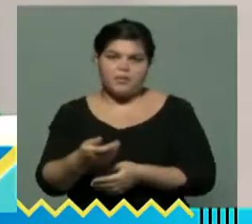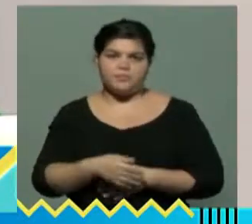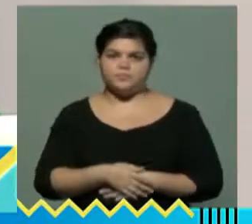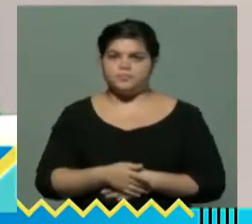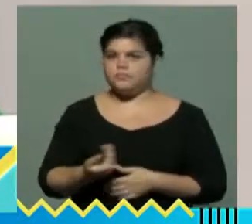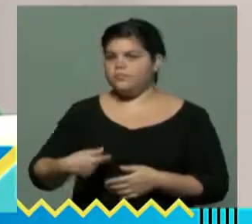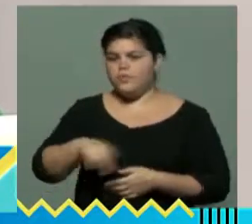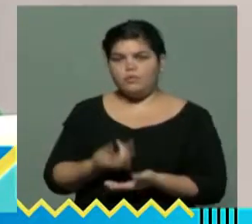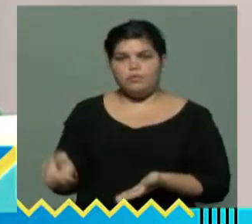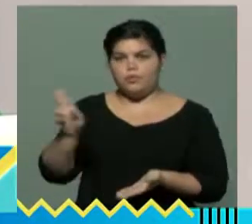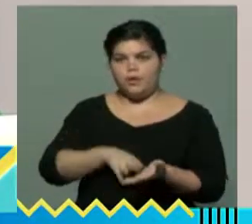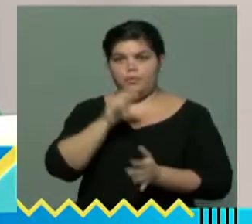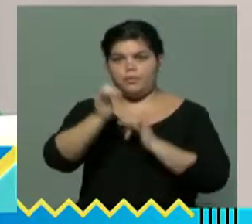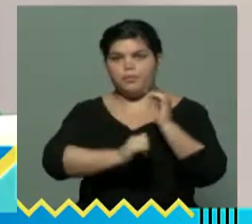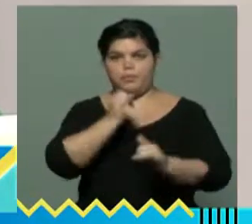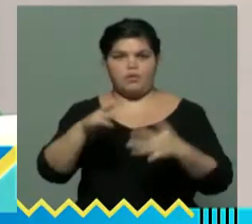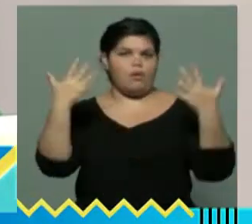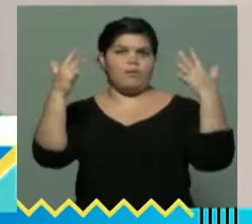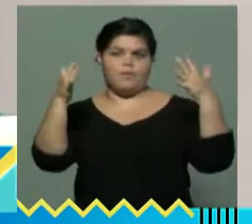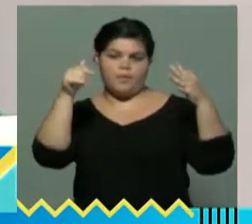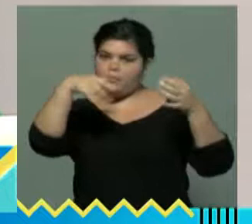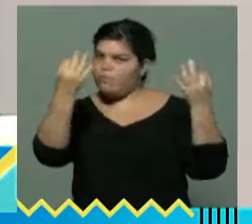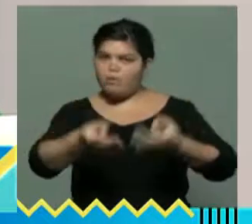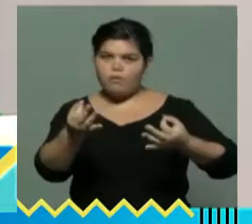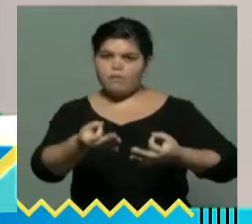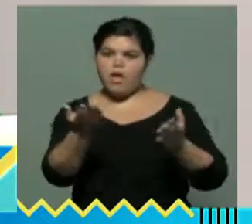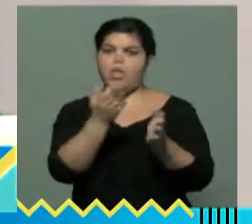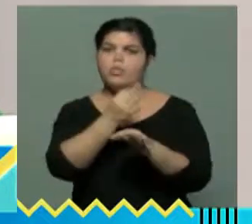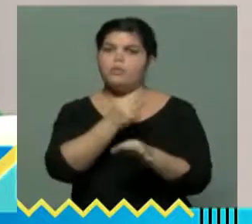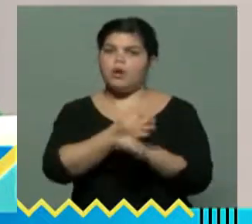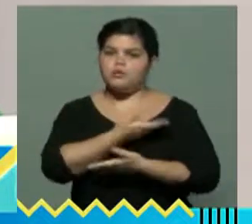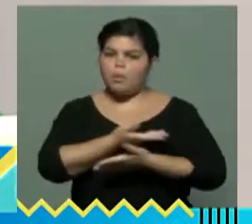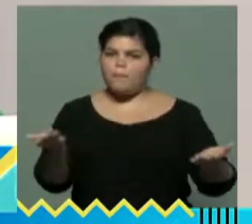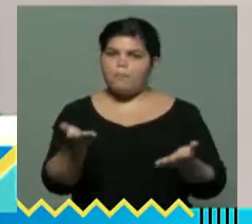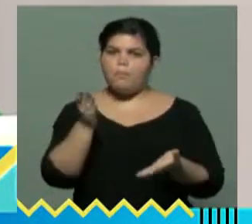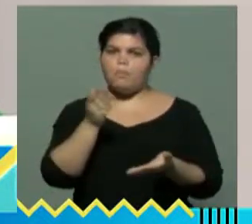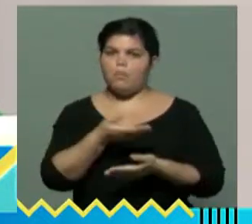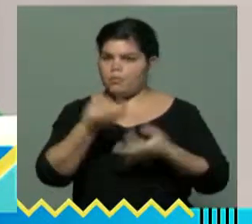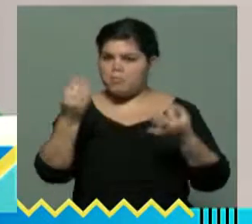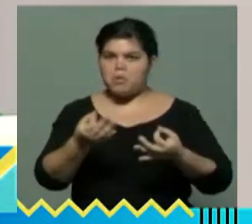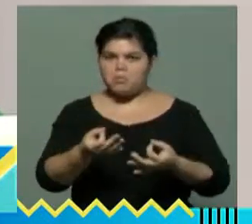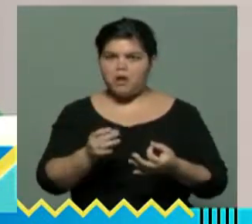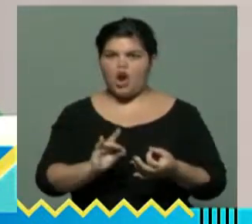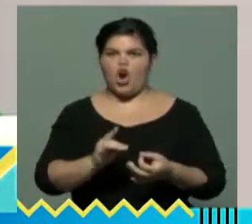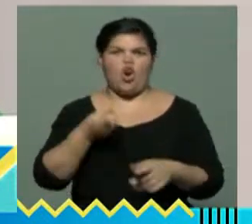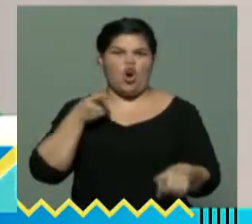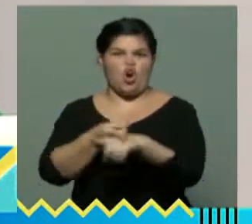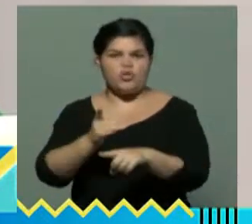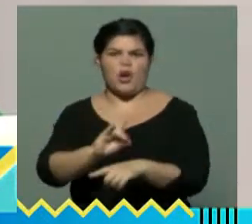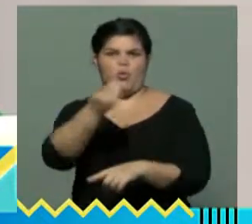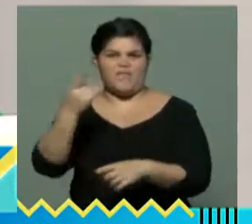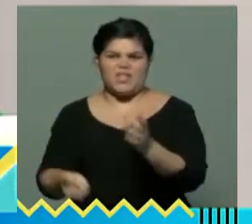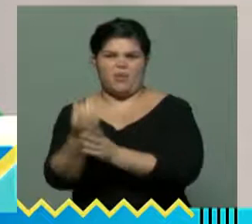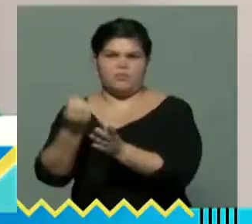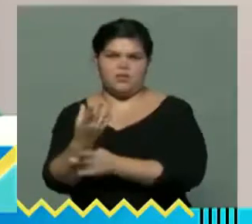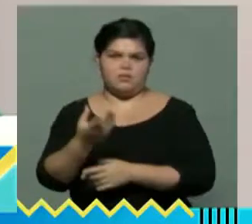vuelvo a repetir, yo celebro la educación pública y nadie puede estar en contra de que se abran más de universidades. Si no, el problema que se le criticaba es que desviaban fondos.